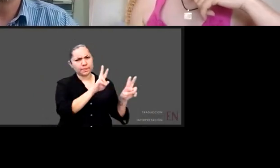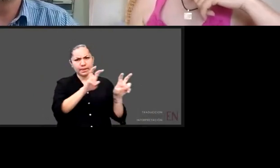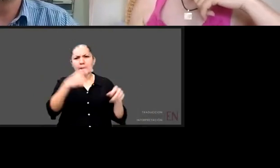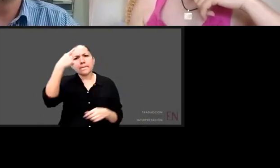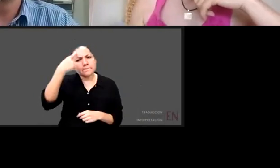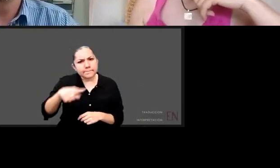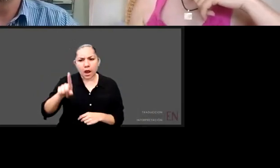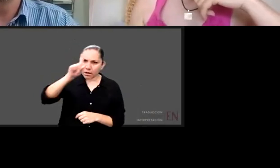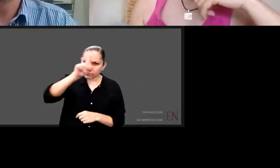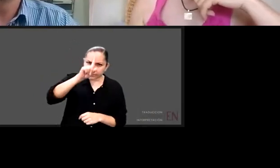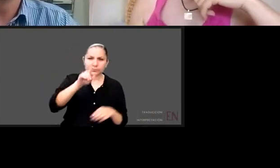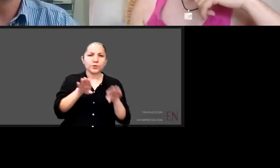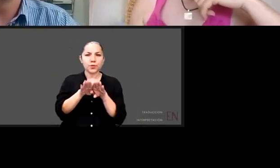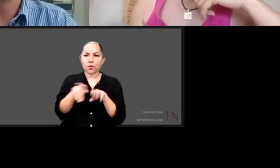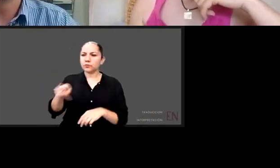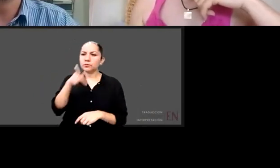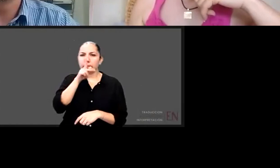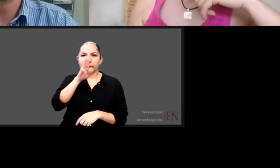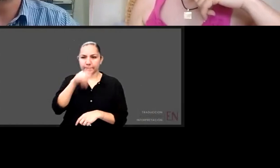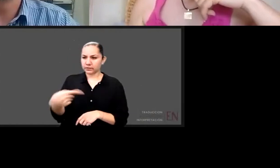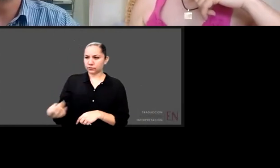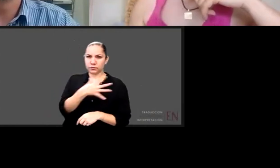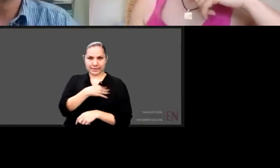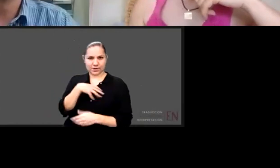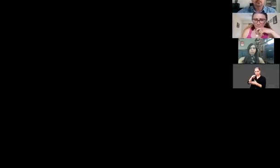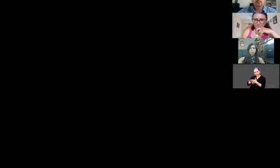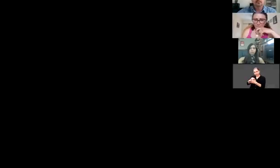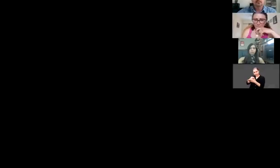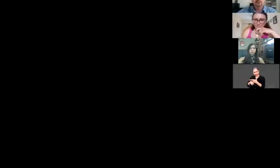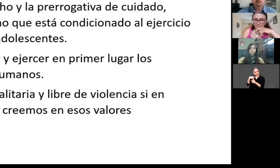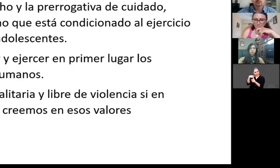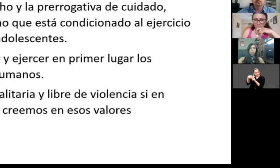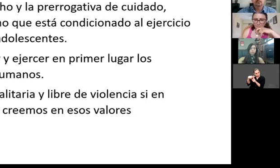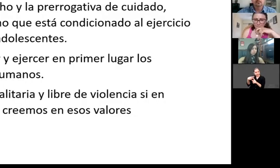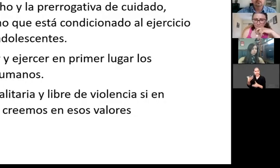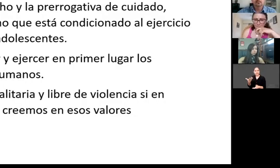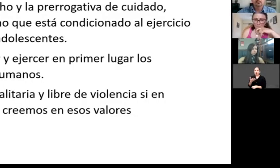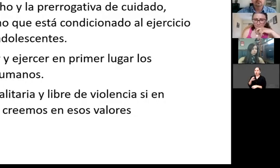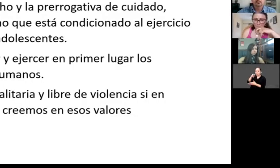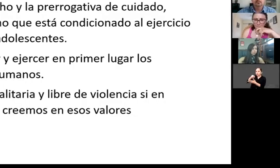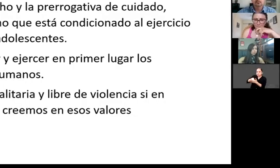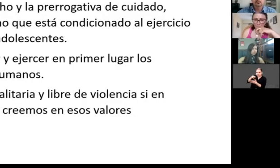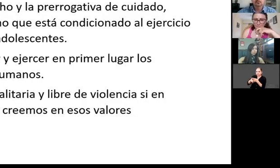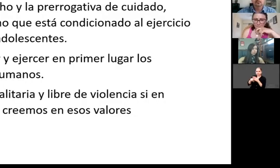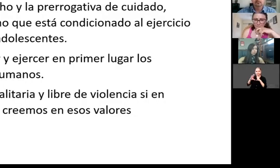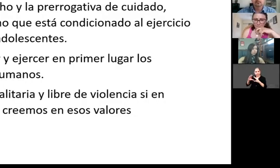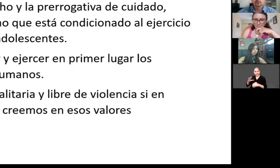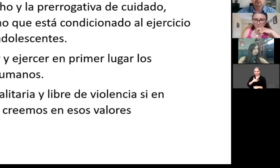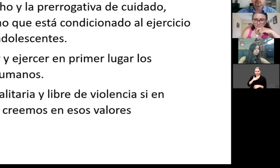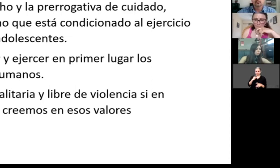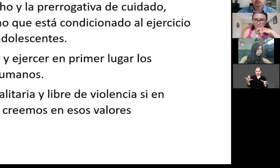positiva, parentalidad positiva, crianza con apego, etcétera, que ustedes pueden revisar en